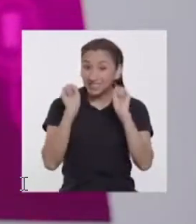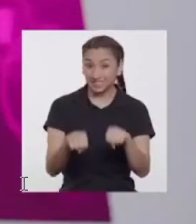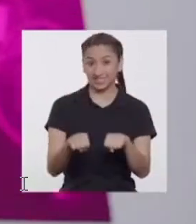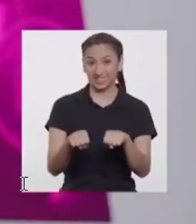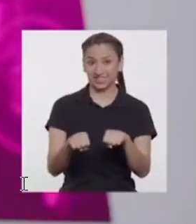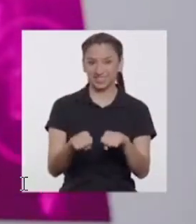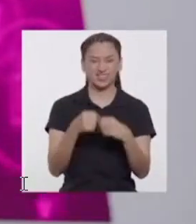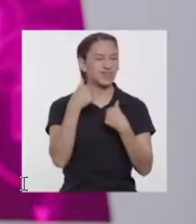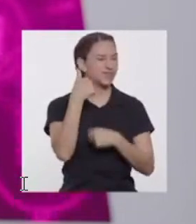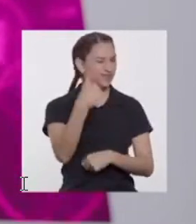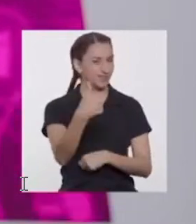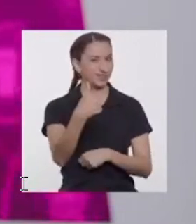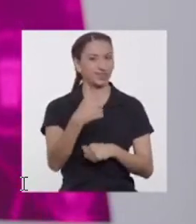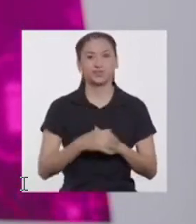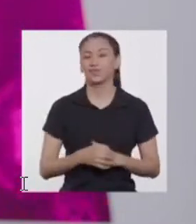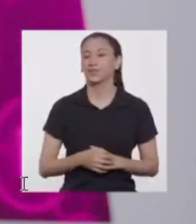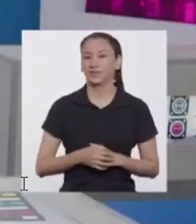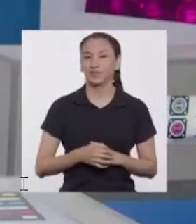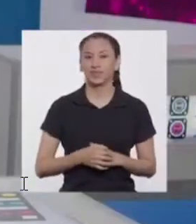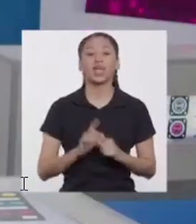¿Sí? Bien.